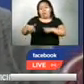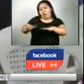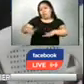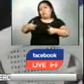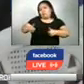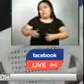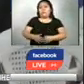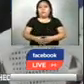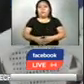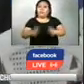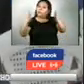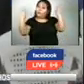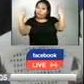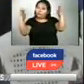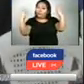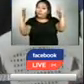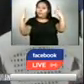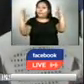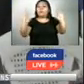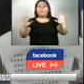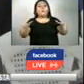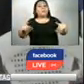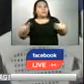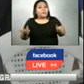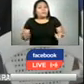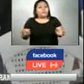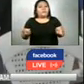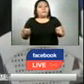bien. Felicidades porque